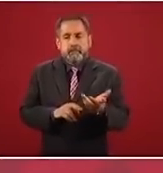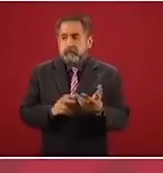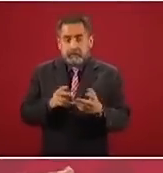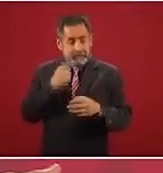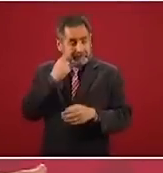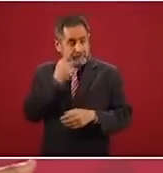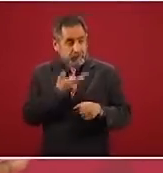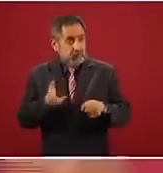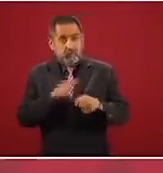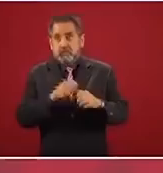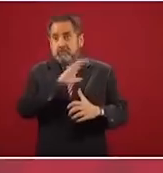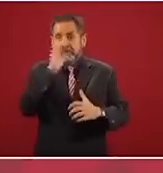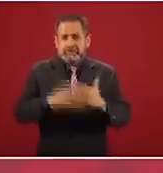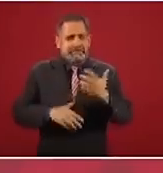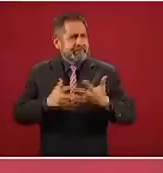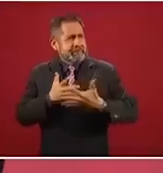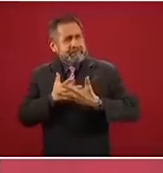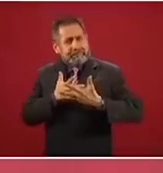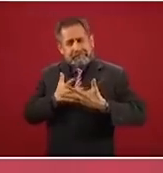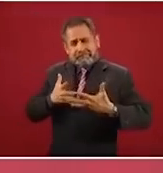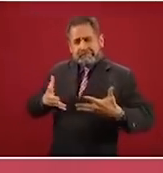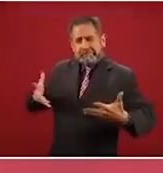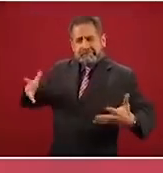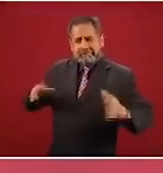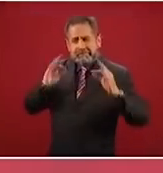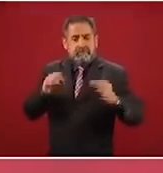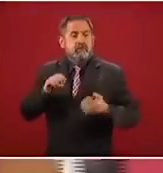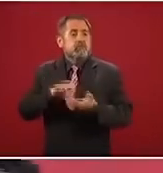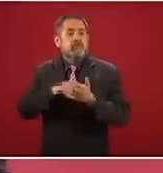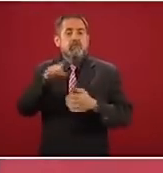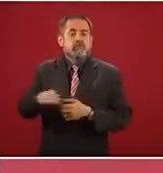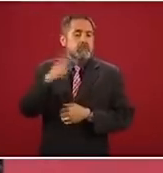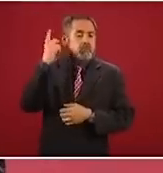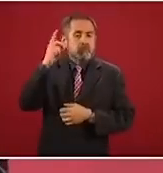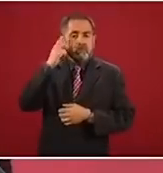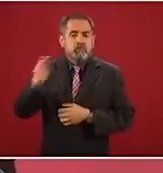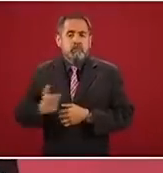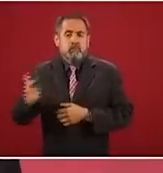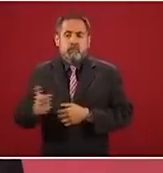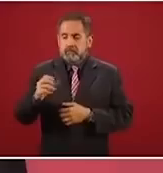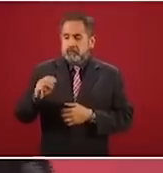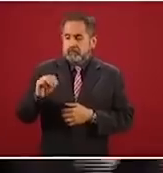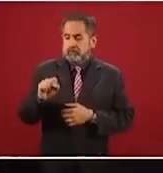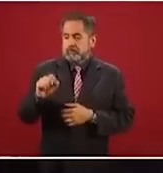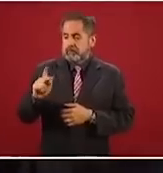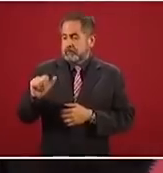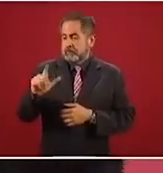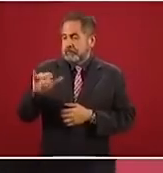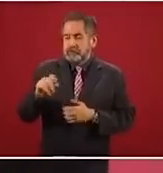terminados, enormes, Gómez Palacio, La Laguna, que